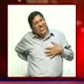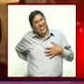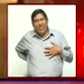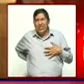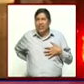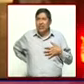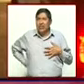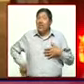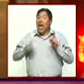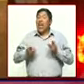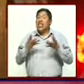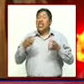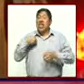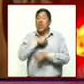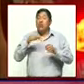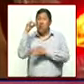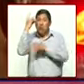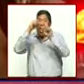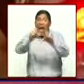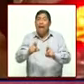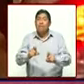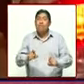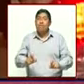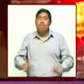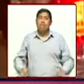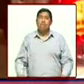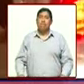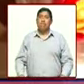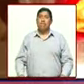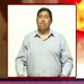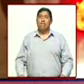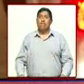Este es el país que queremos. Silencio.